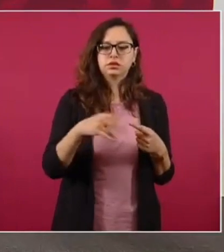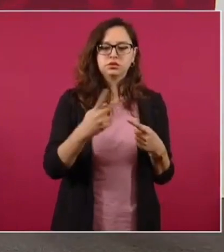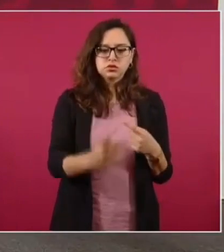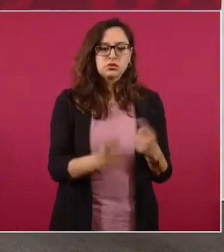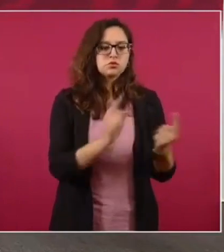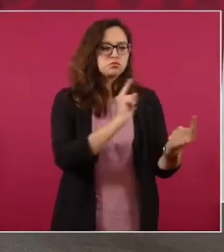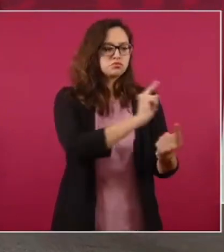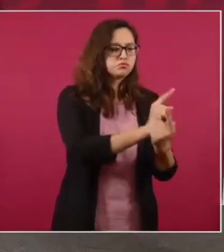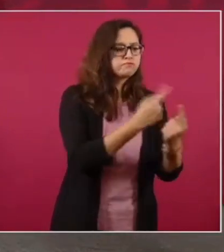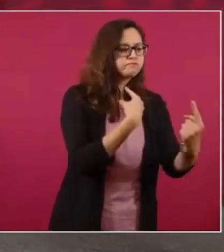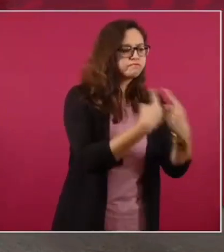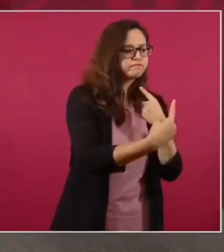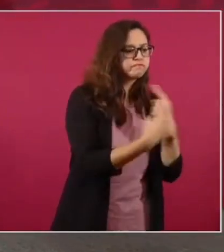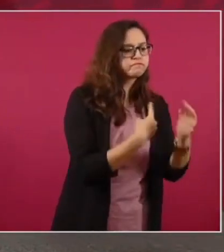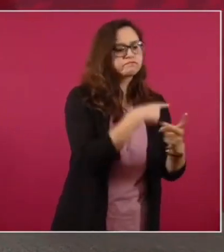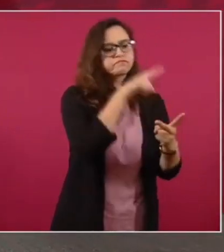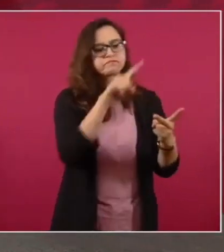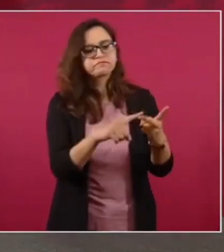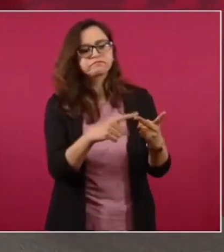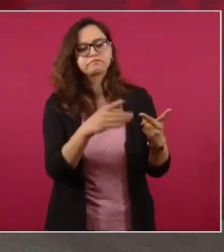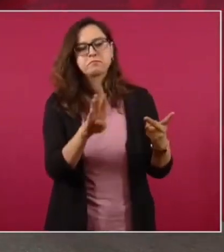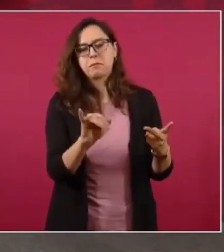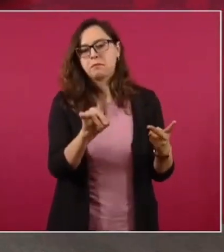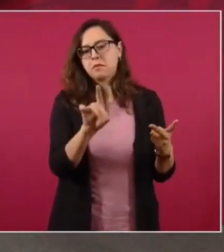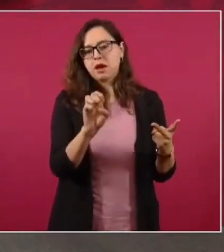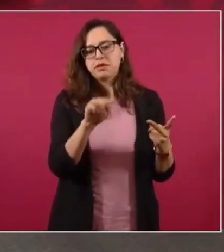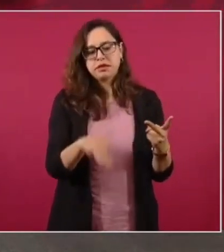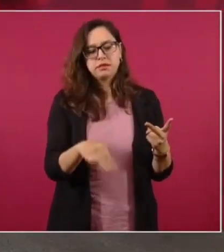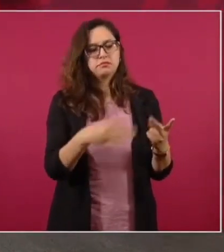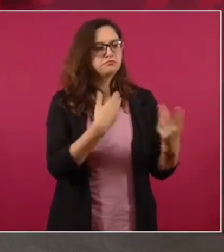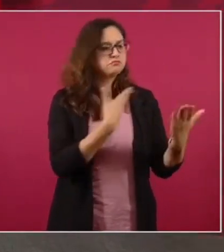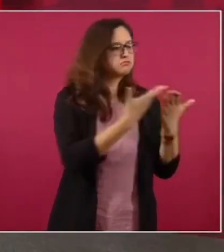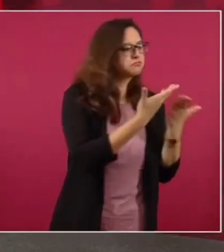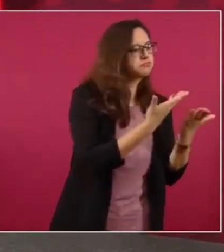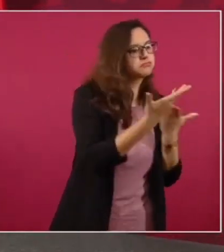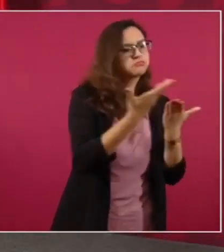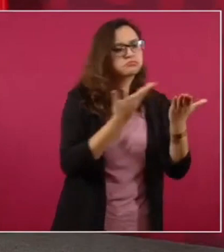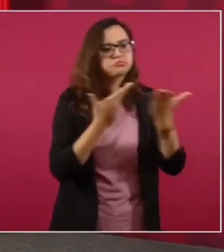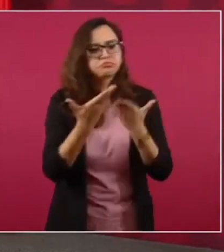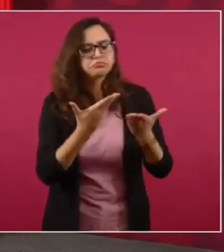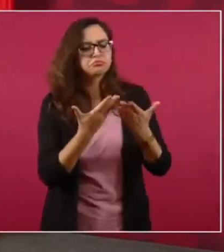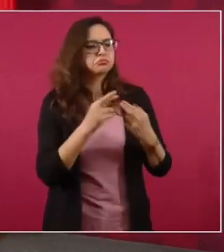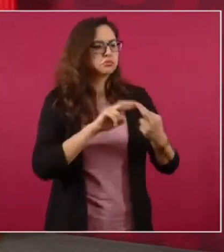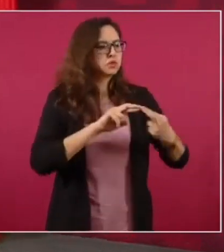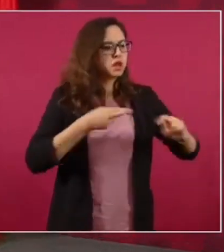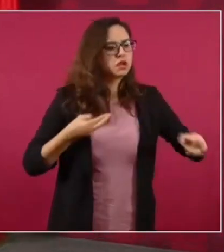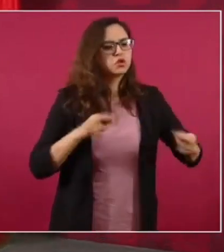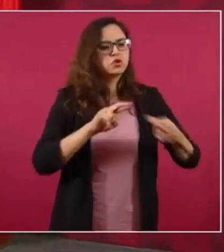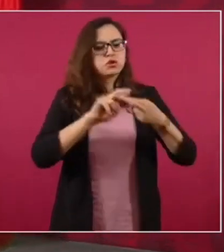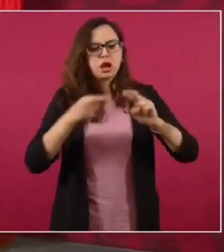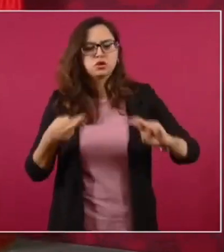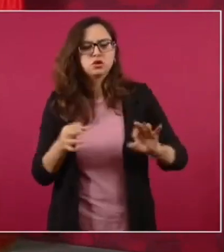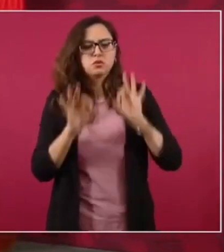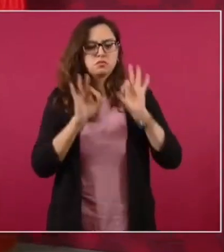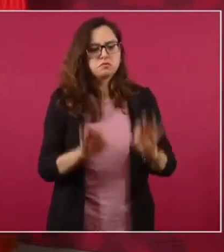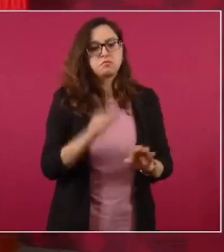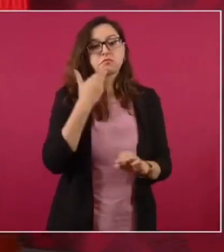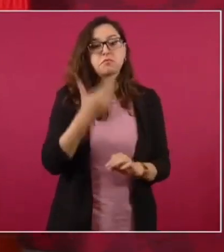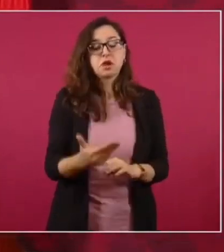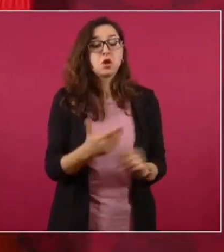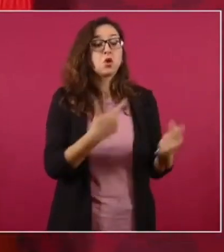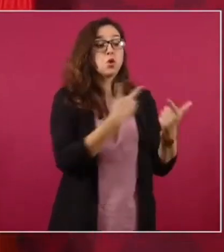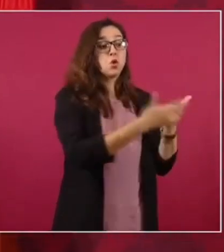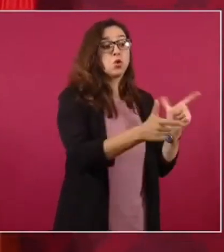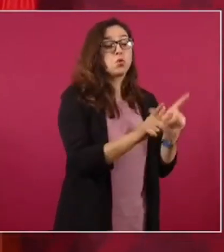Biden, con los dos muy buenas relaciones, y dos partidos, y